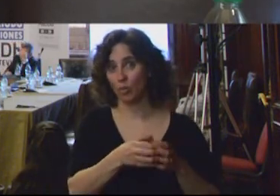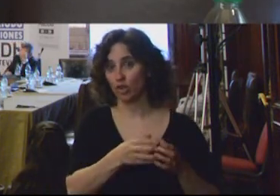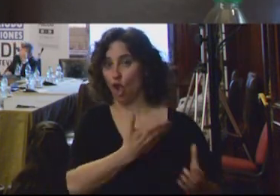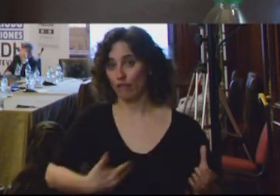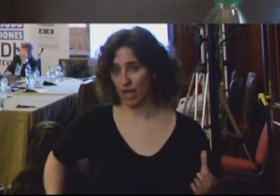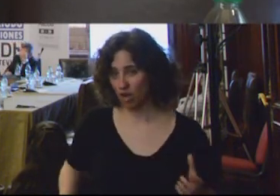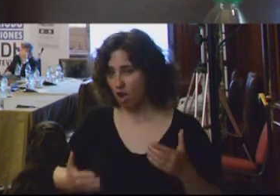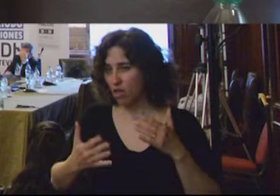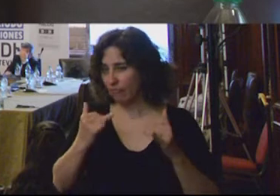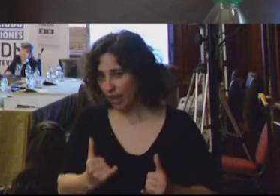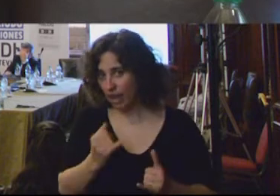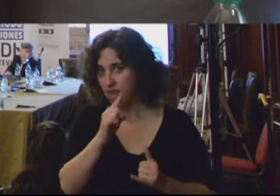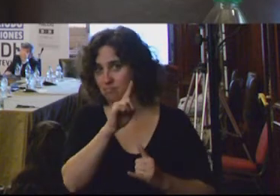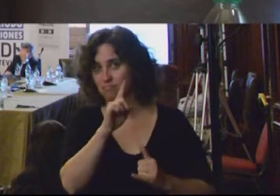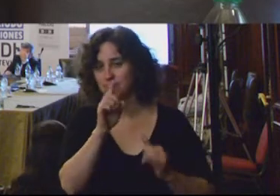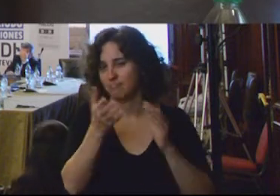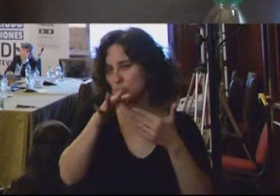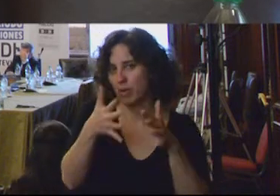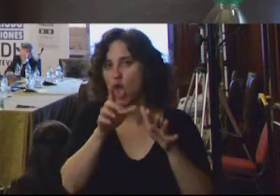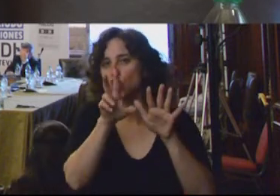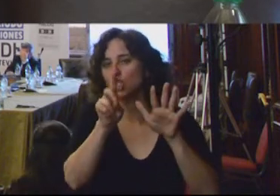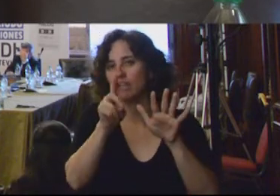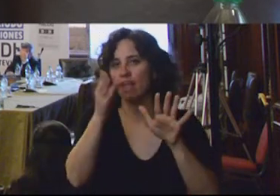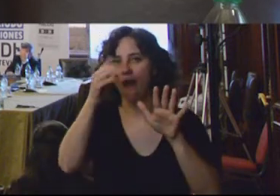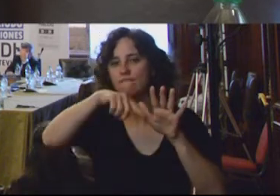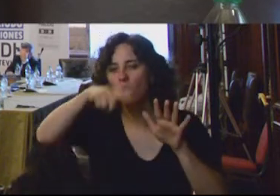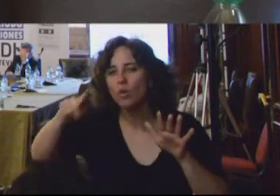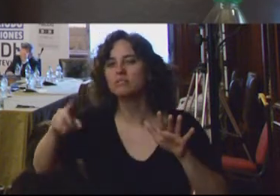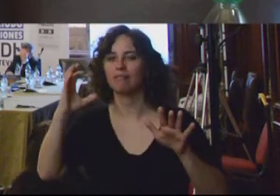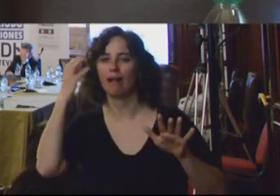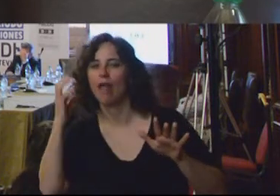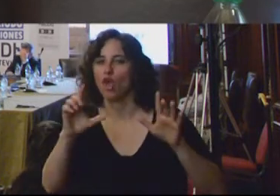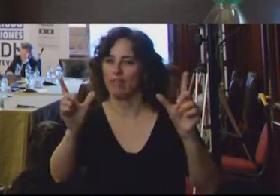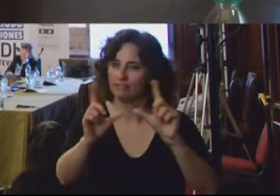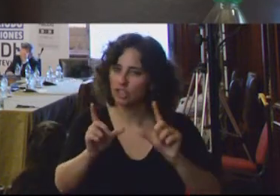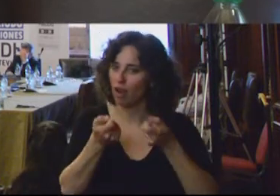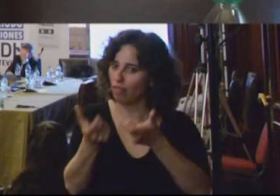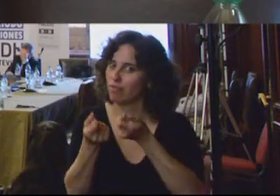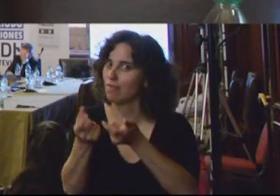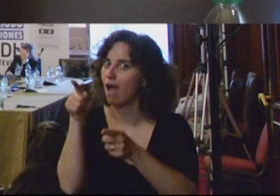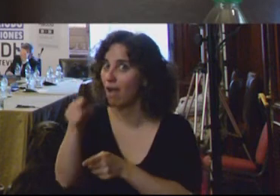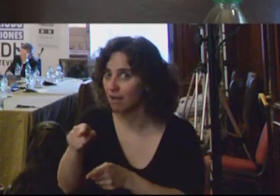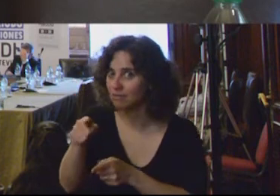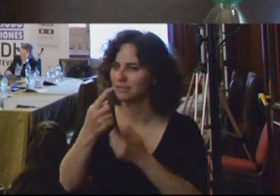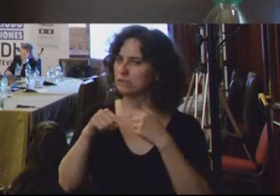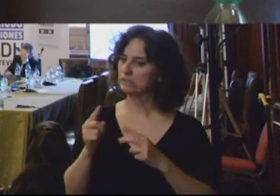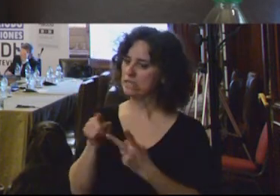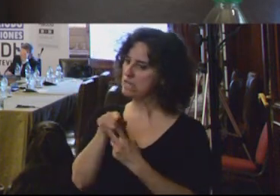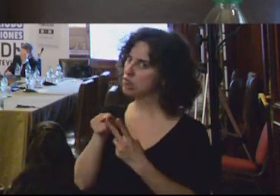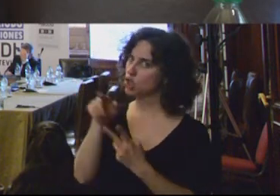cerca de 80 frecuencias de radio y televisión. Entonces, hay situaciones en las cuales nos preocupa